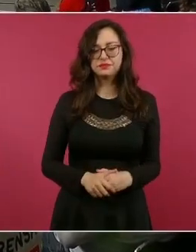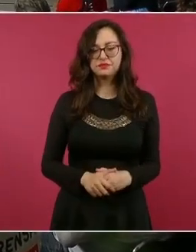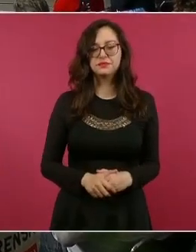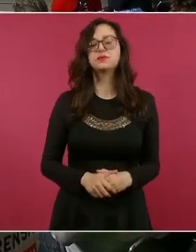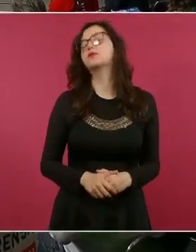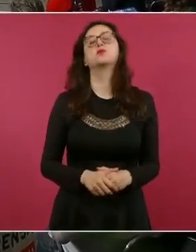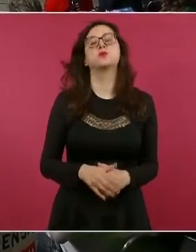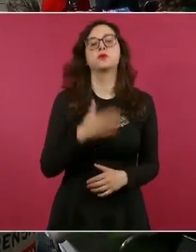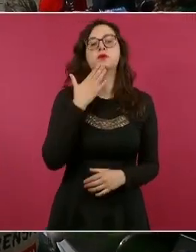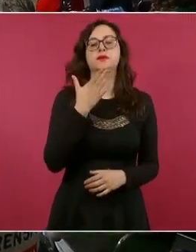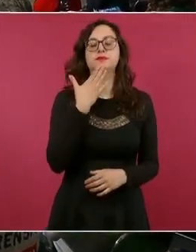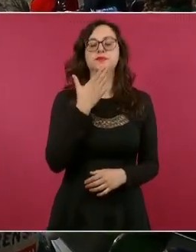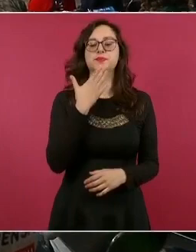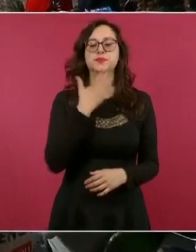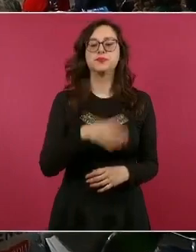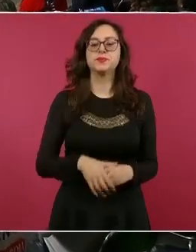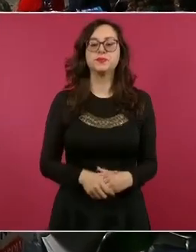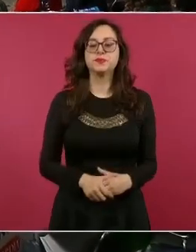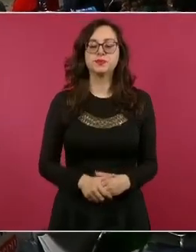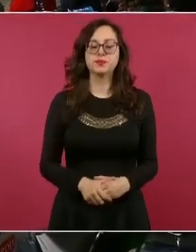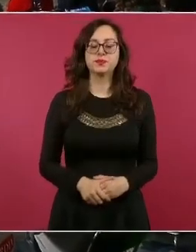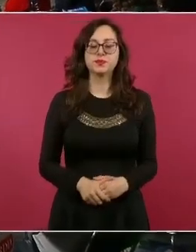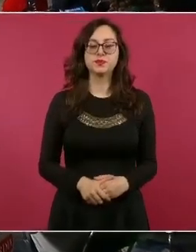muy bien, ¿eh?